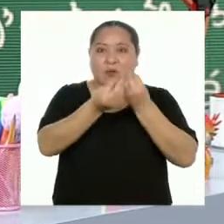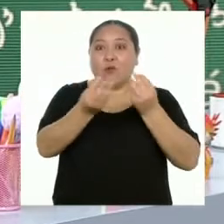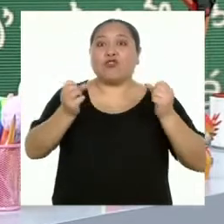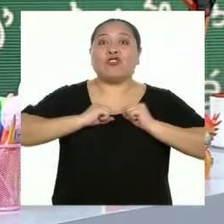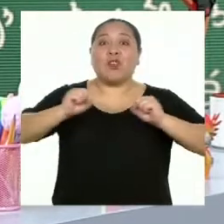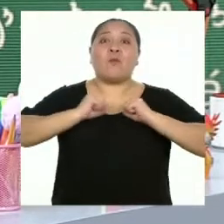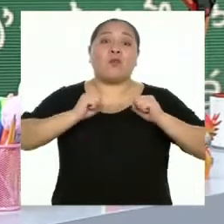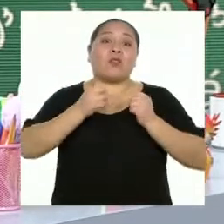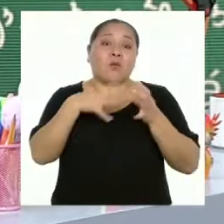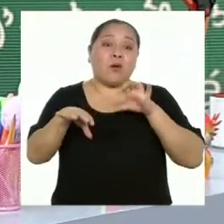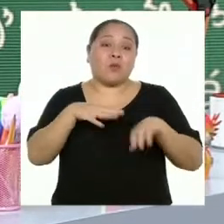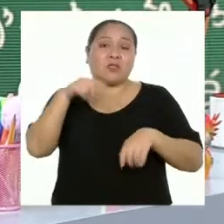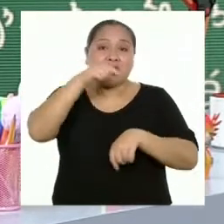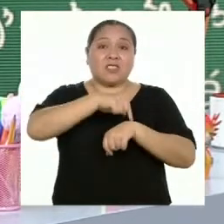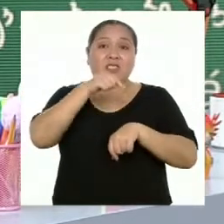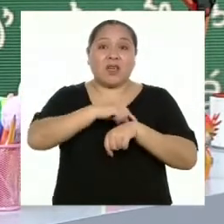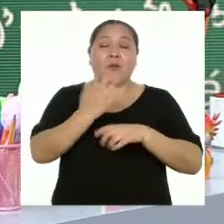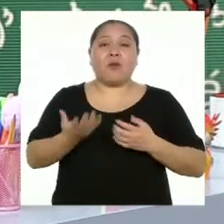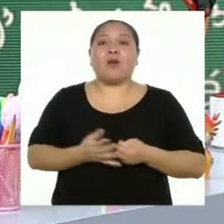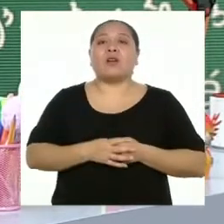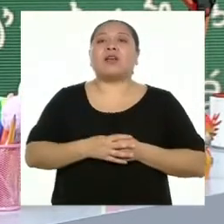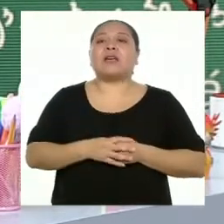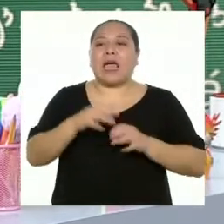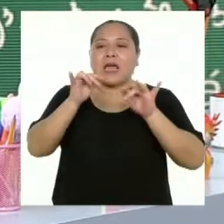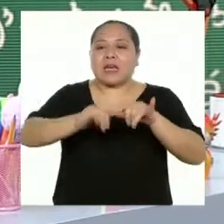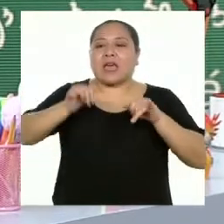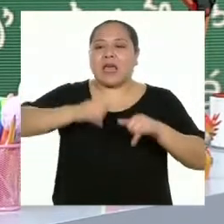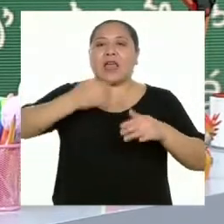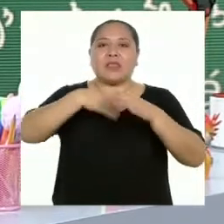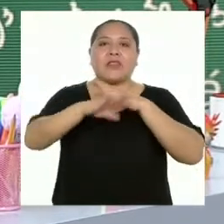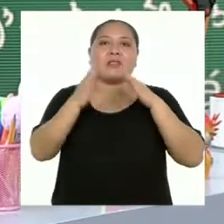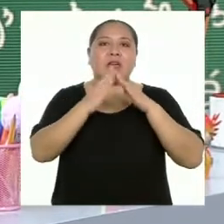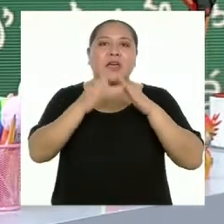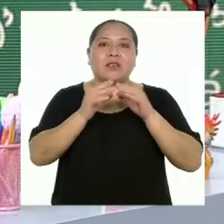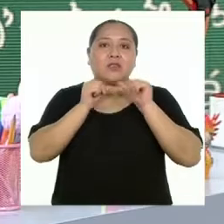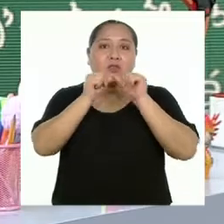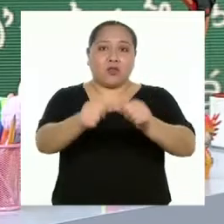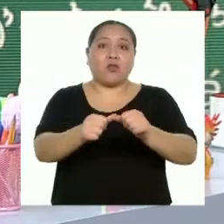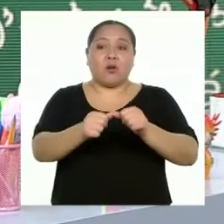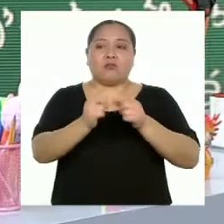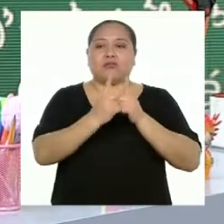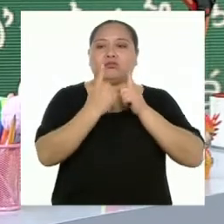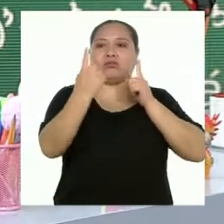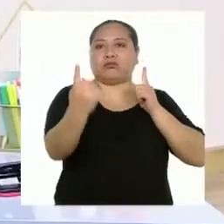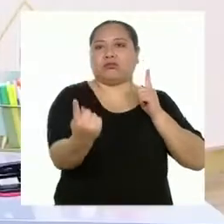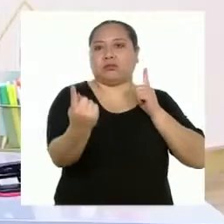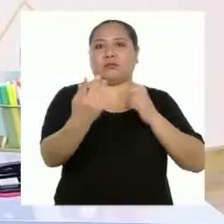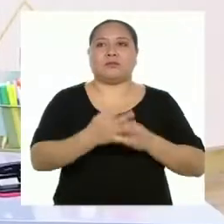podemos hacer en estos tiempos en los que debemos quedarnos en casa y mantener la distancia social.